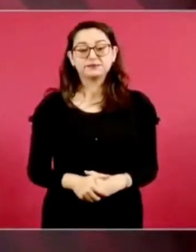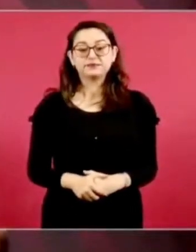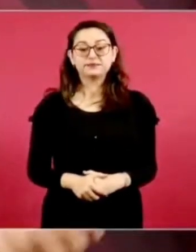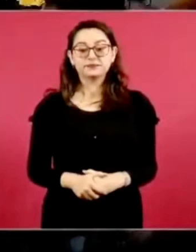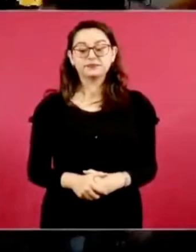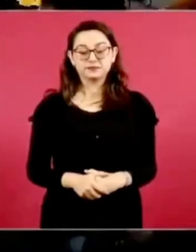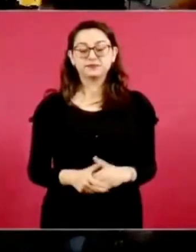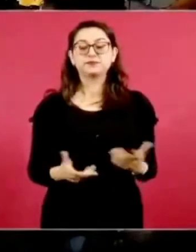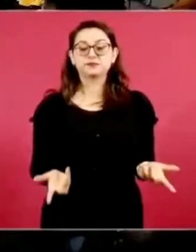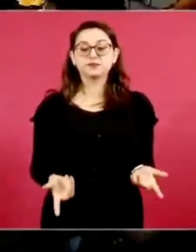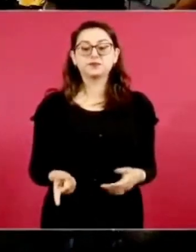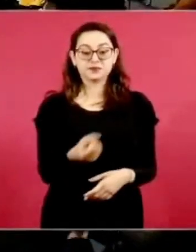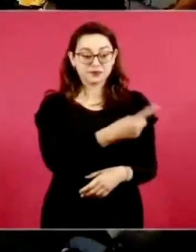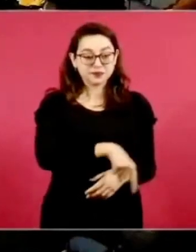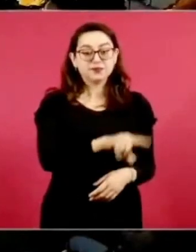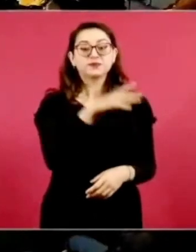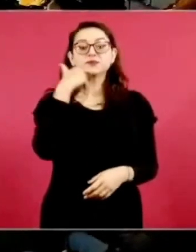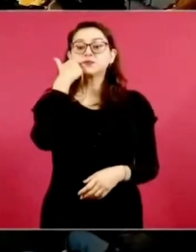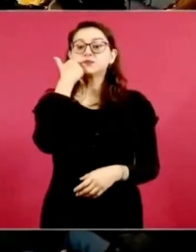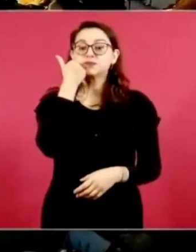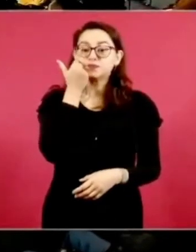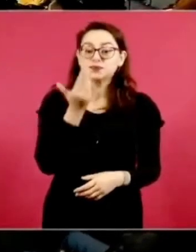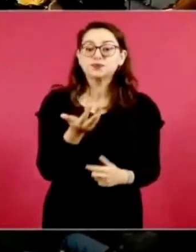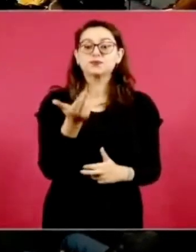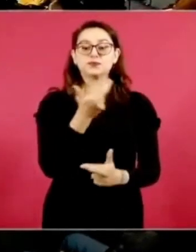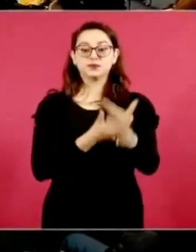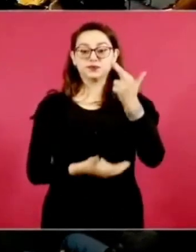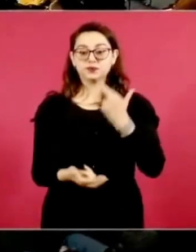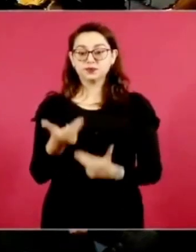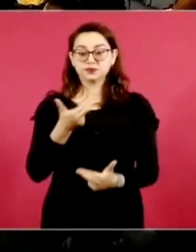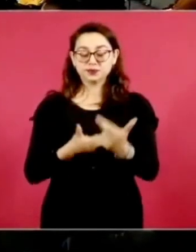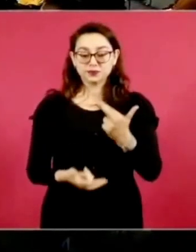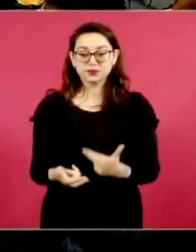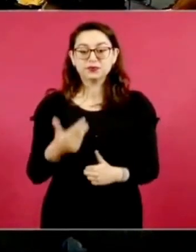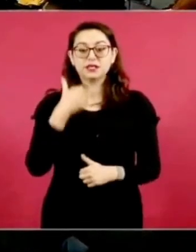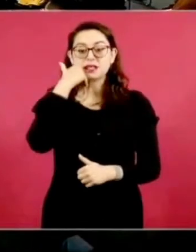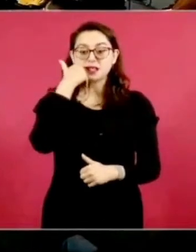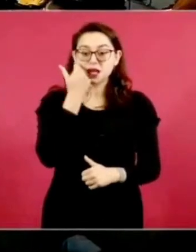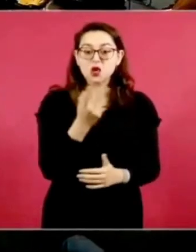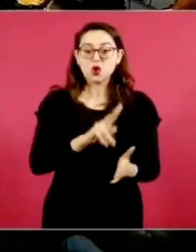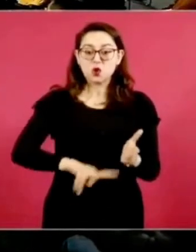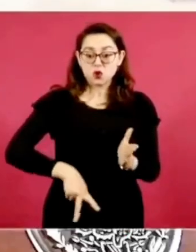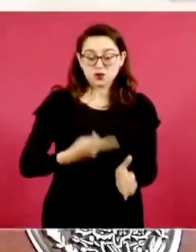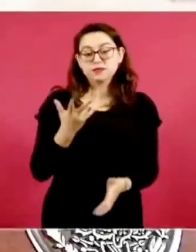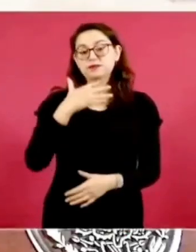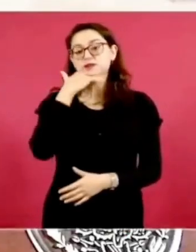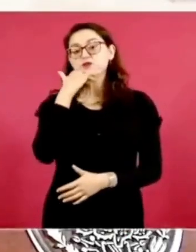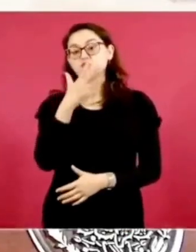que son los que quieren que regrese la corrupción. Está interesante.